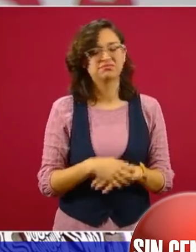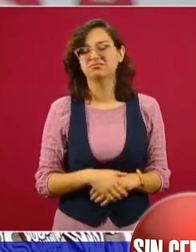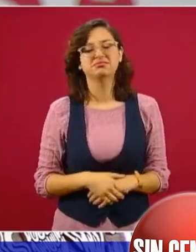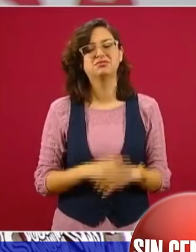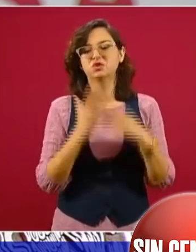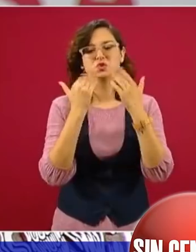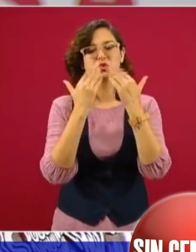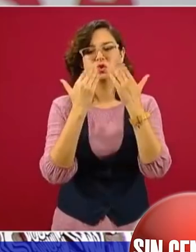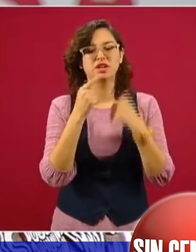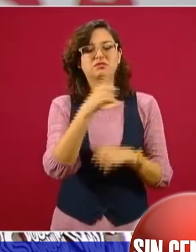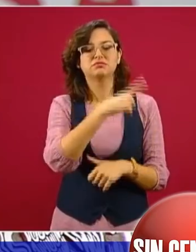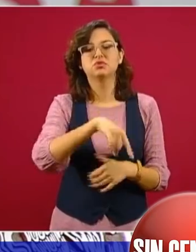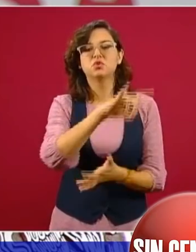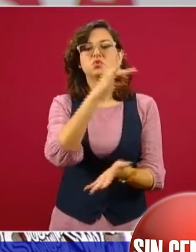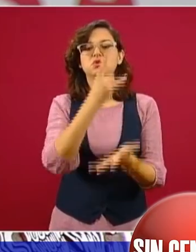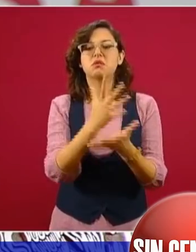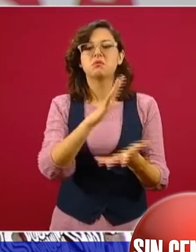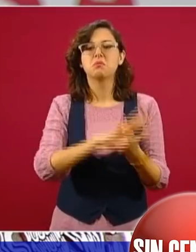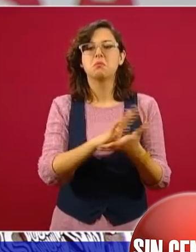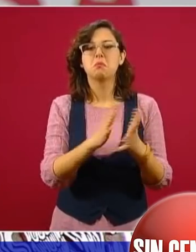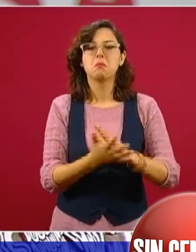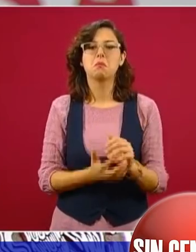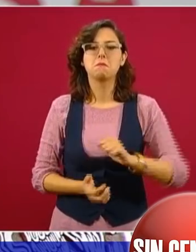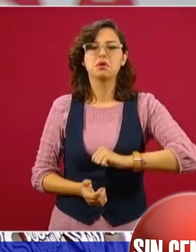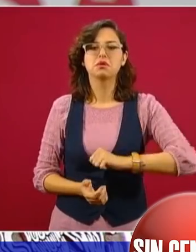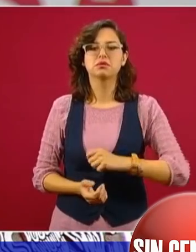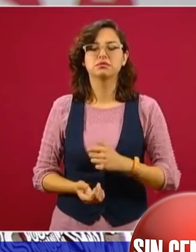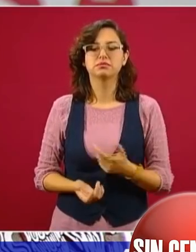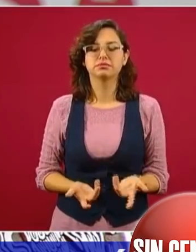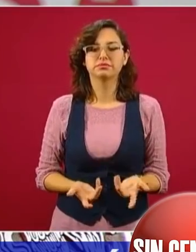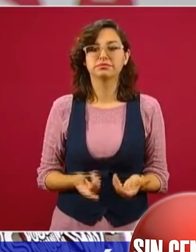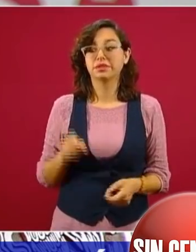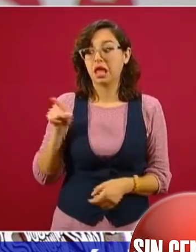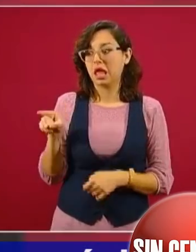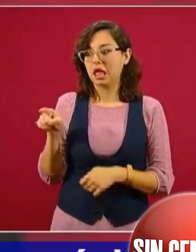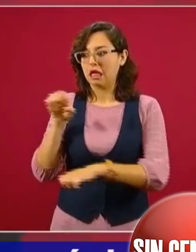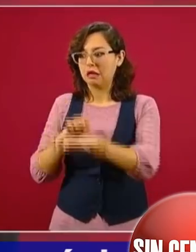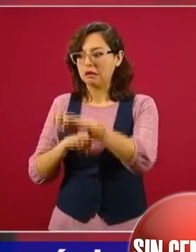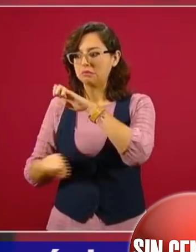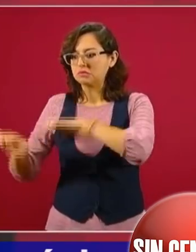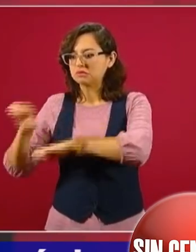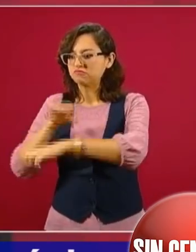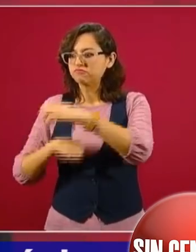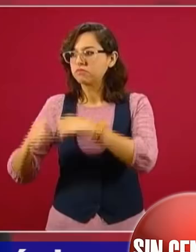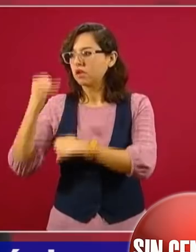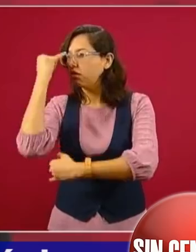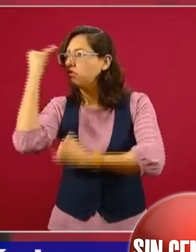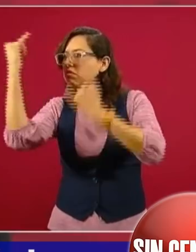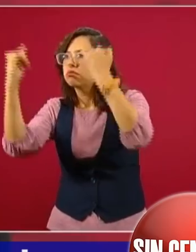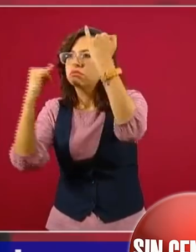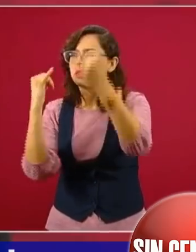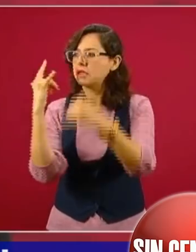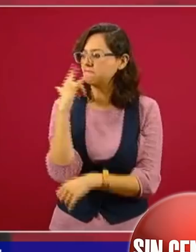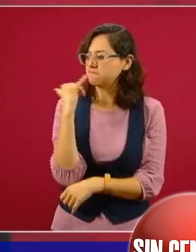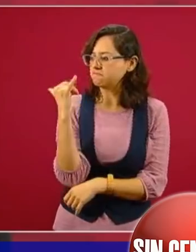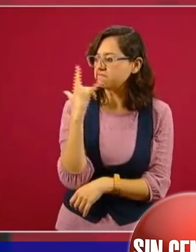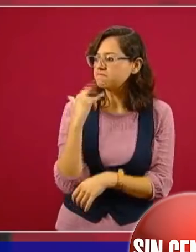son traficantes de influencia. El empresario es una gente creativa,